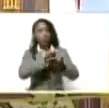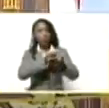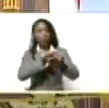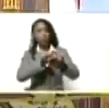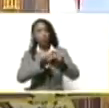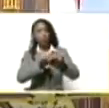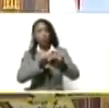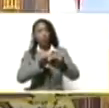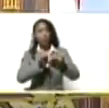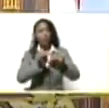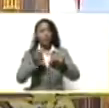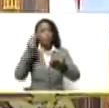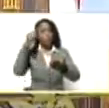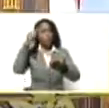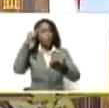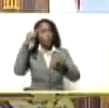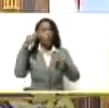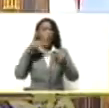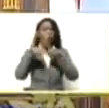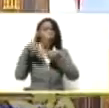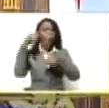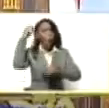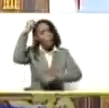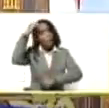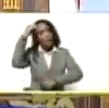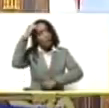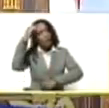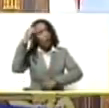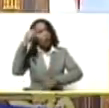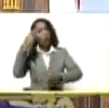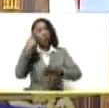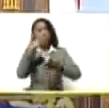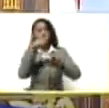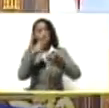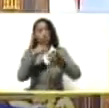públicos del agua del gas